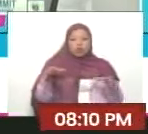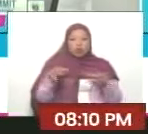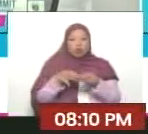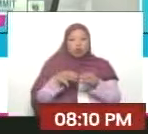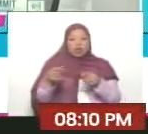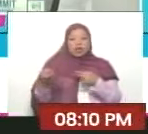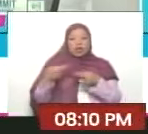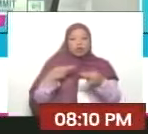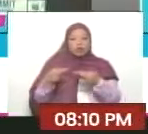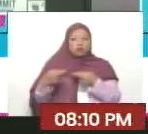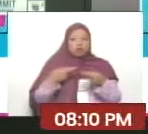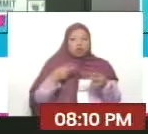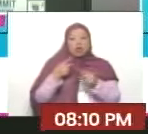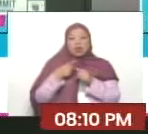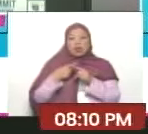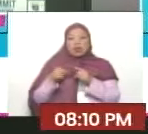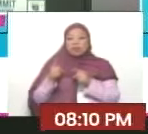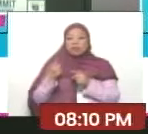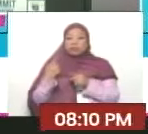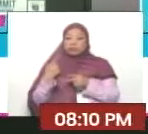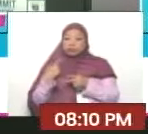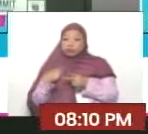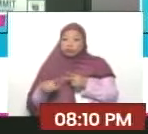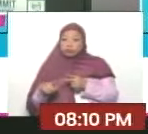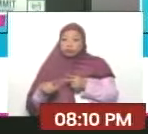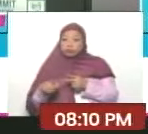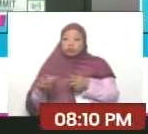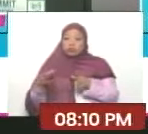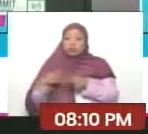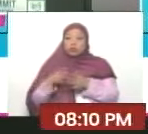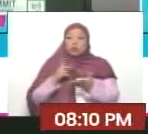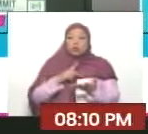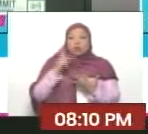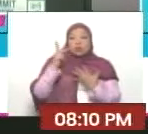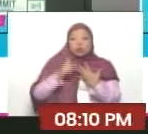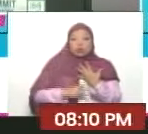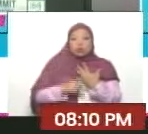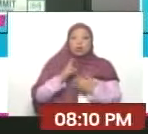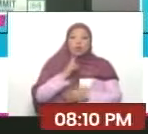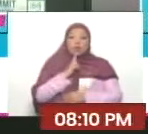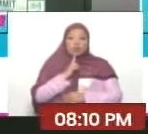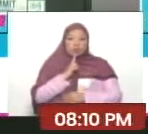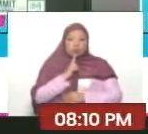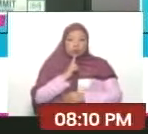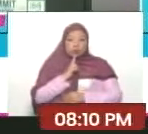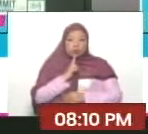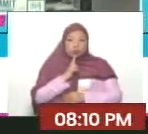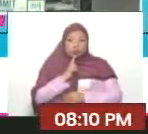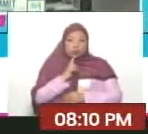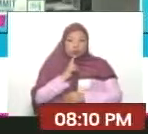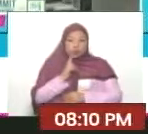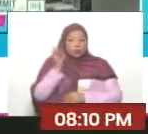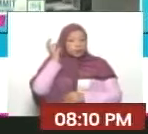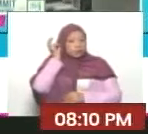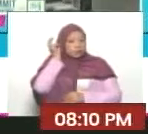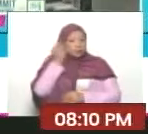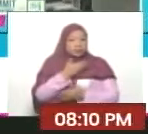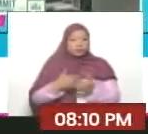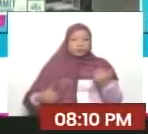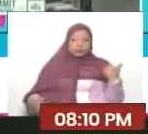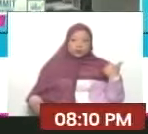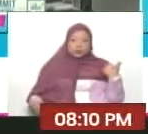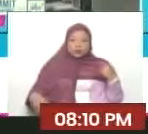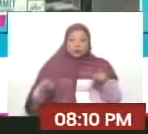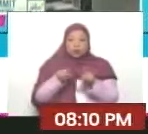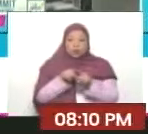reuniones bilaterales, multilaterales, con la presidenta de Honduras, Xiomara Castro, con el presidente